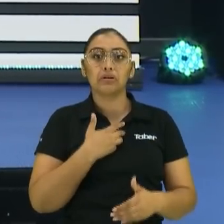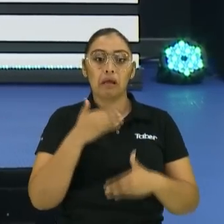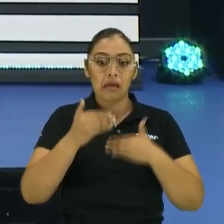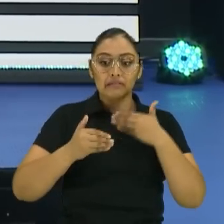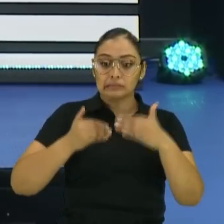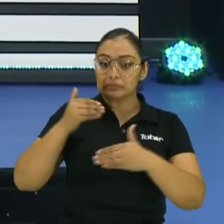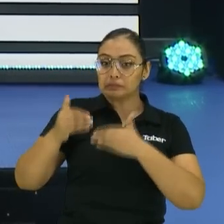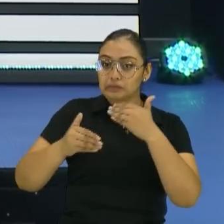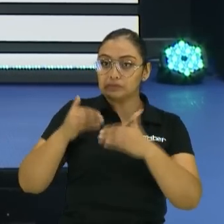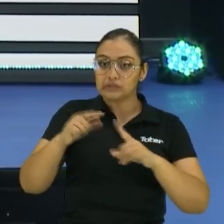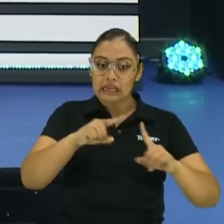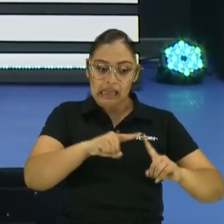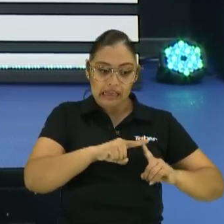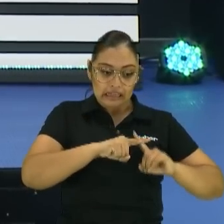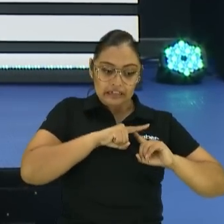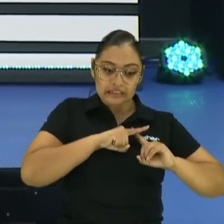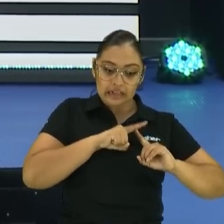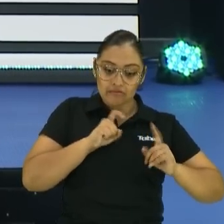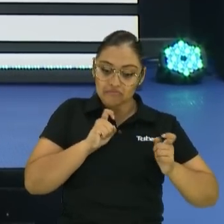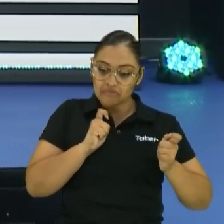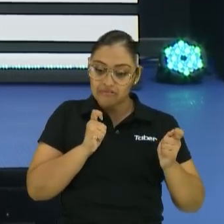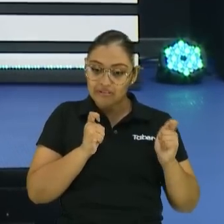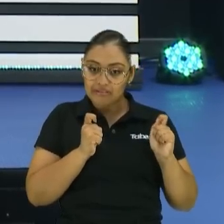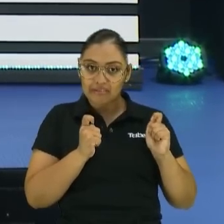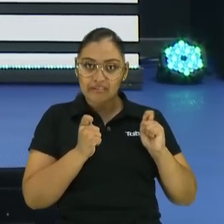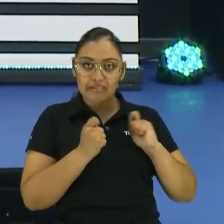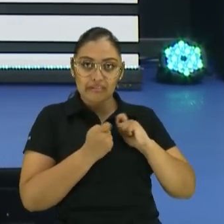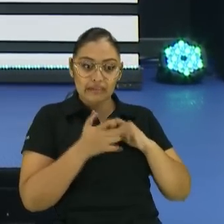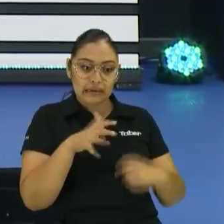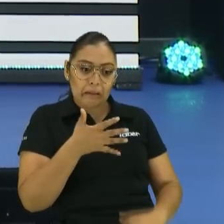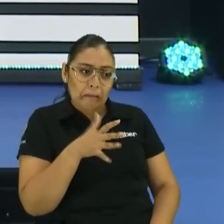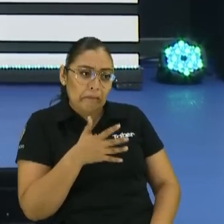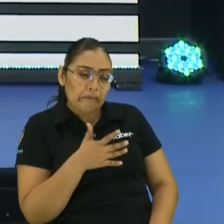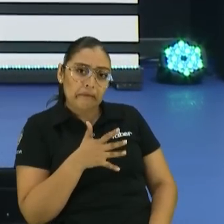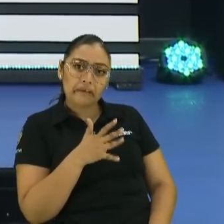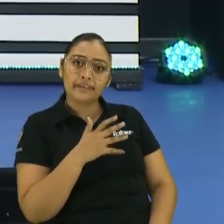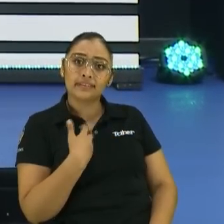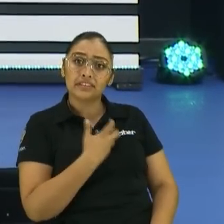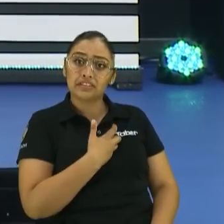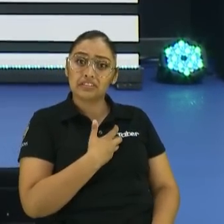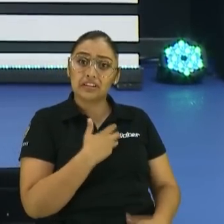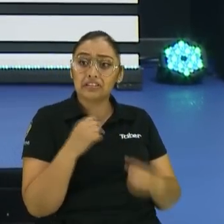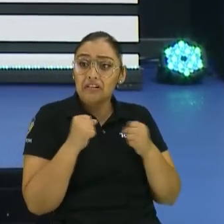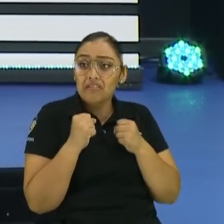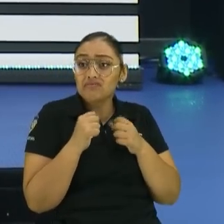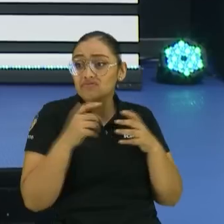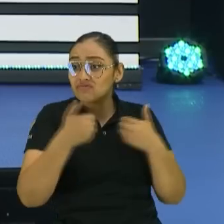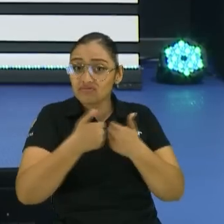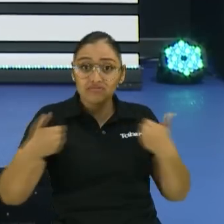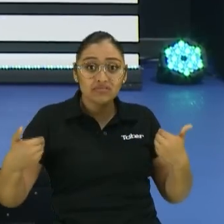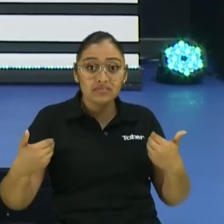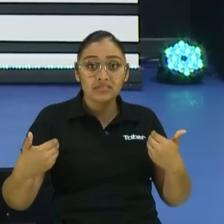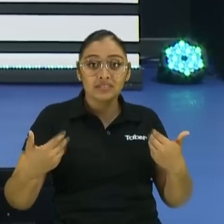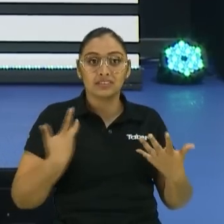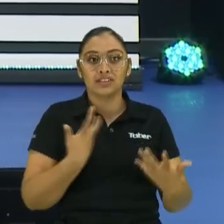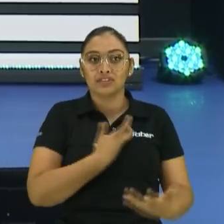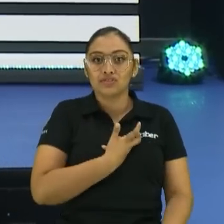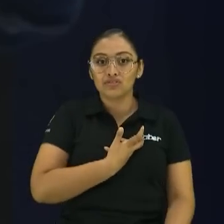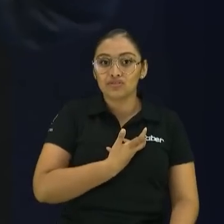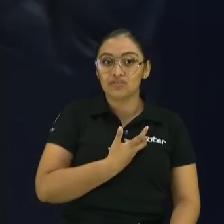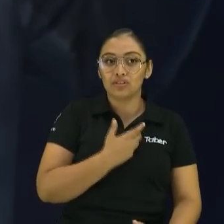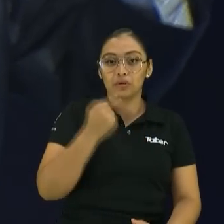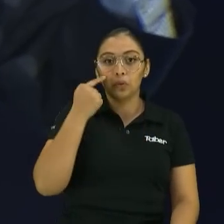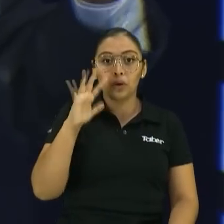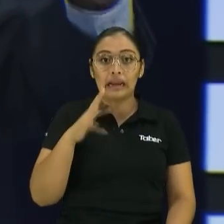perdiendo ese brillo y ese deseo de seguir creciendo que pone el espíritu santo en nosotros Porque vamos a llegar a la estatura del varón perfecto